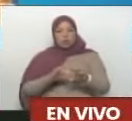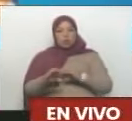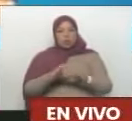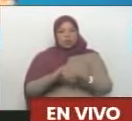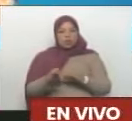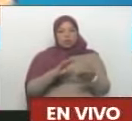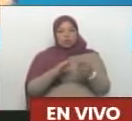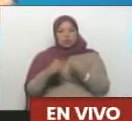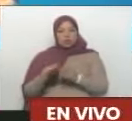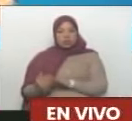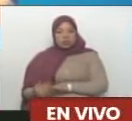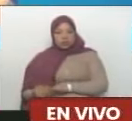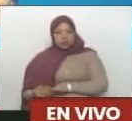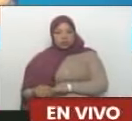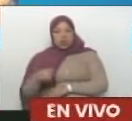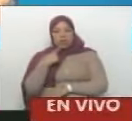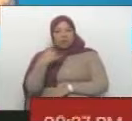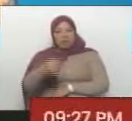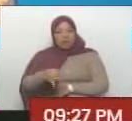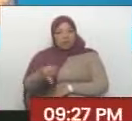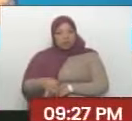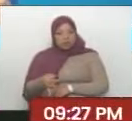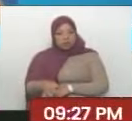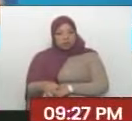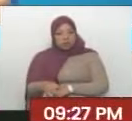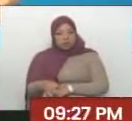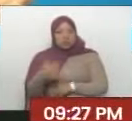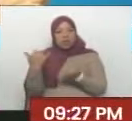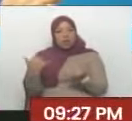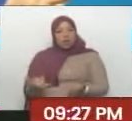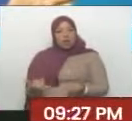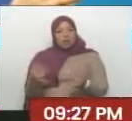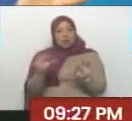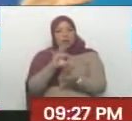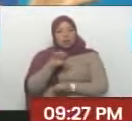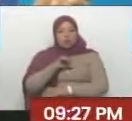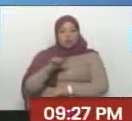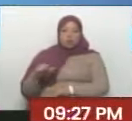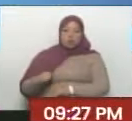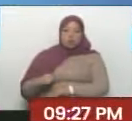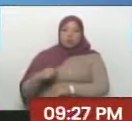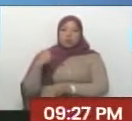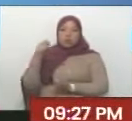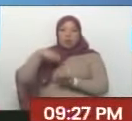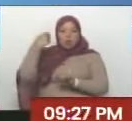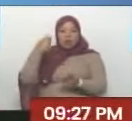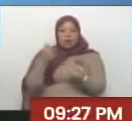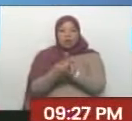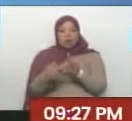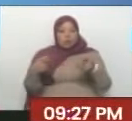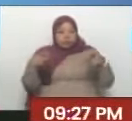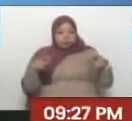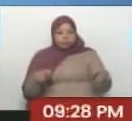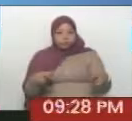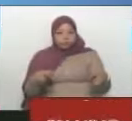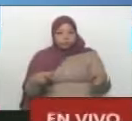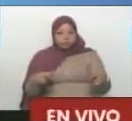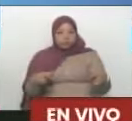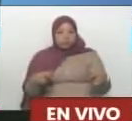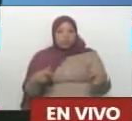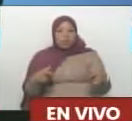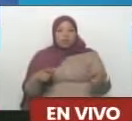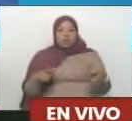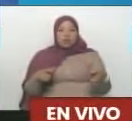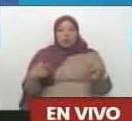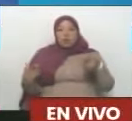comunicacional, ¿verdad? Ahora la cosa no depende de grabar un disco de vinil y de